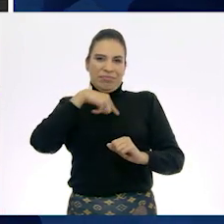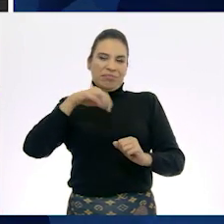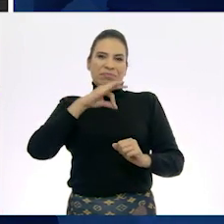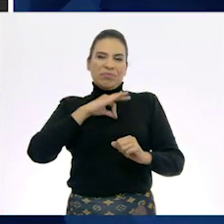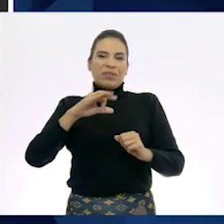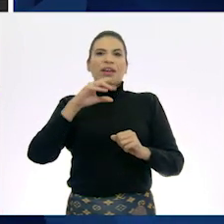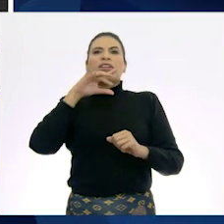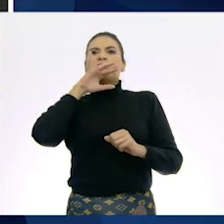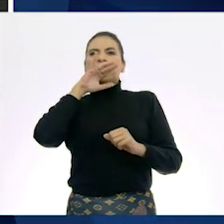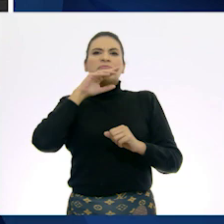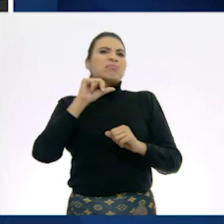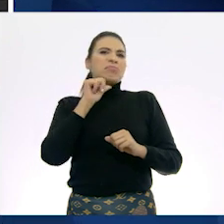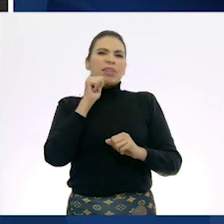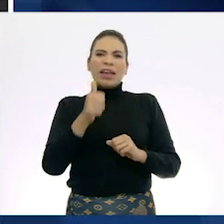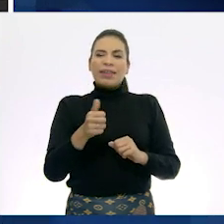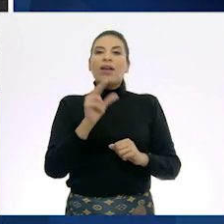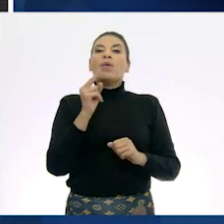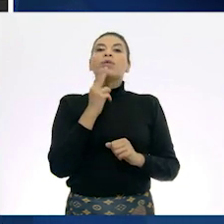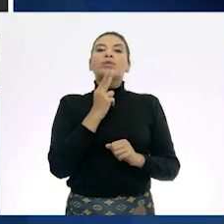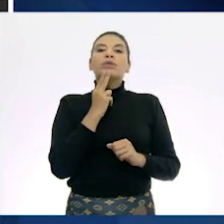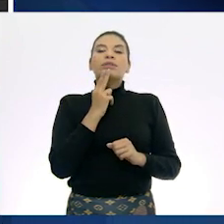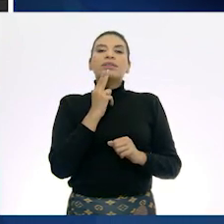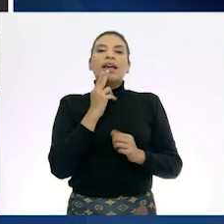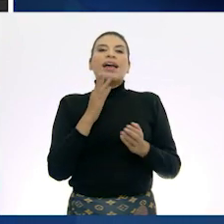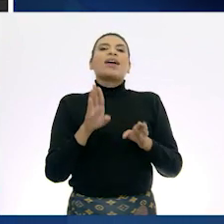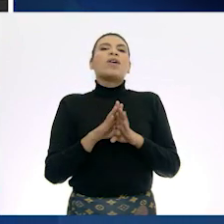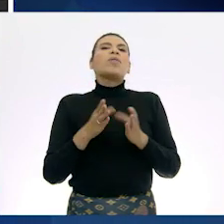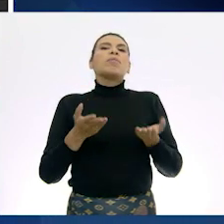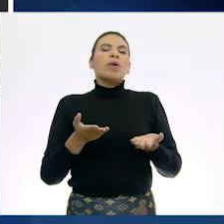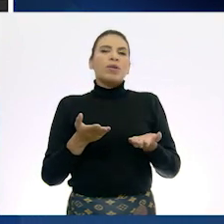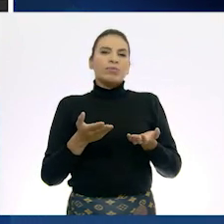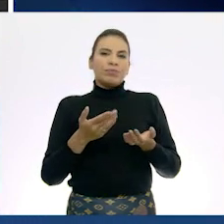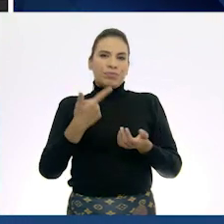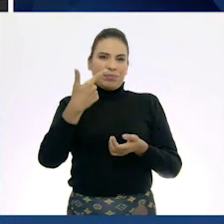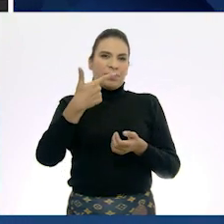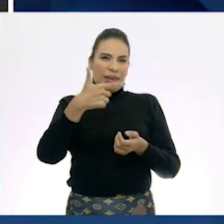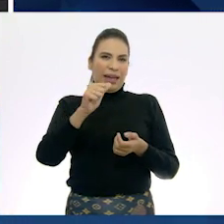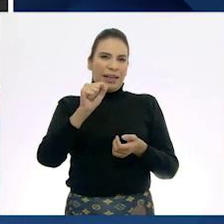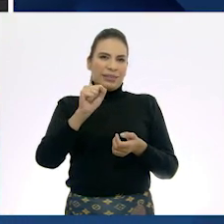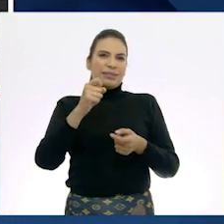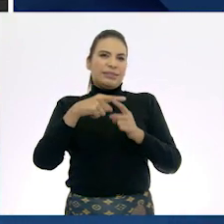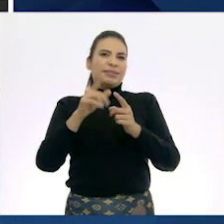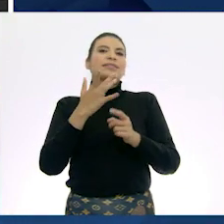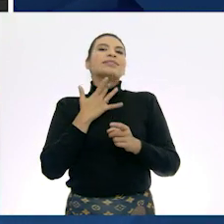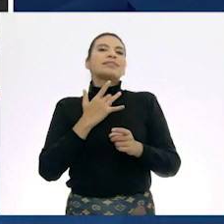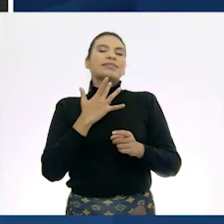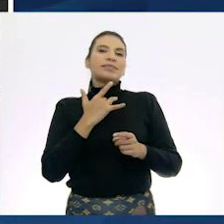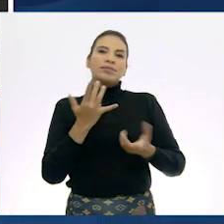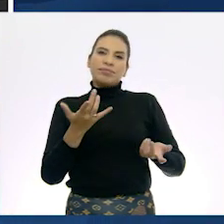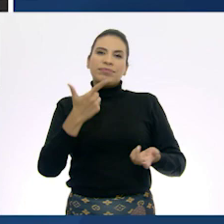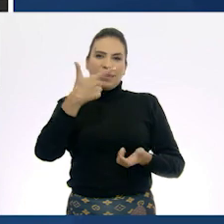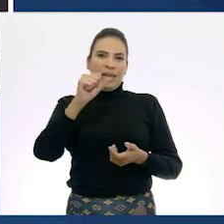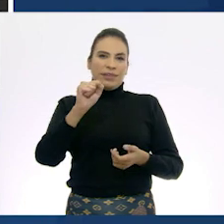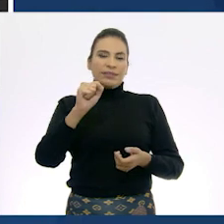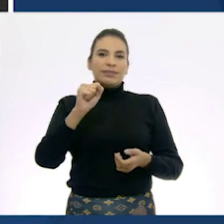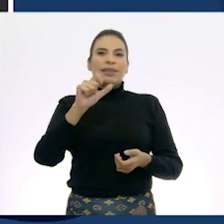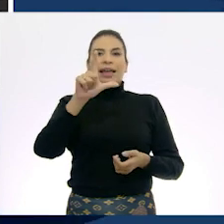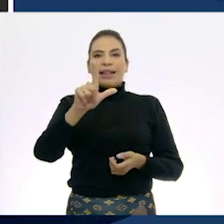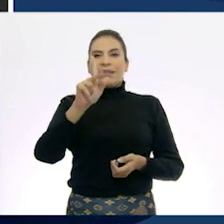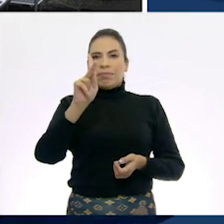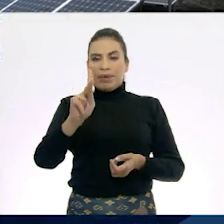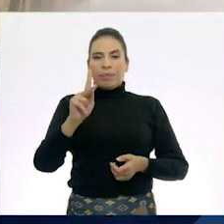sin contaminar y sin usar, sin depender tanto de la, pues del combustible del gas, ¿no? El gas